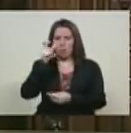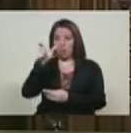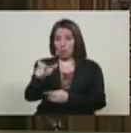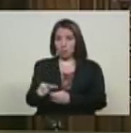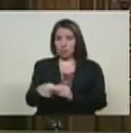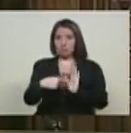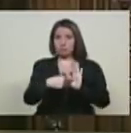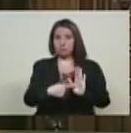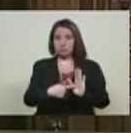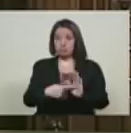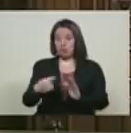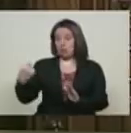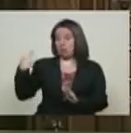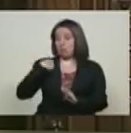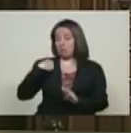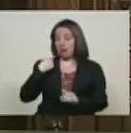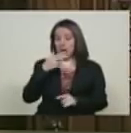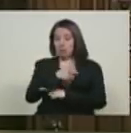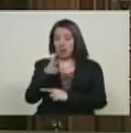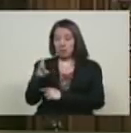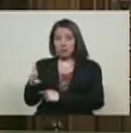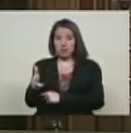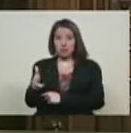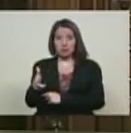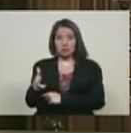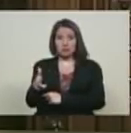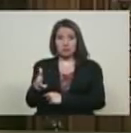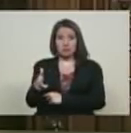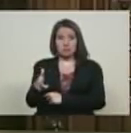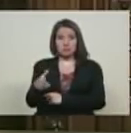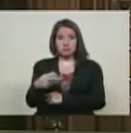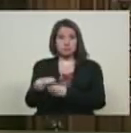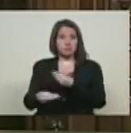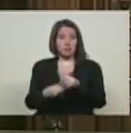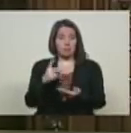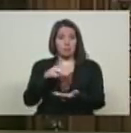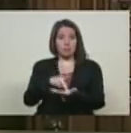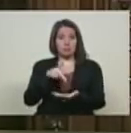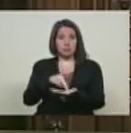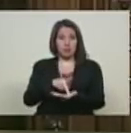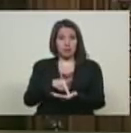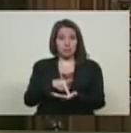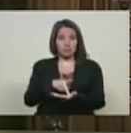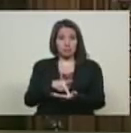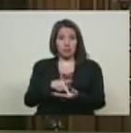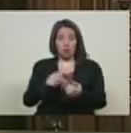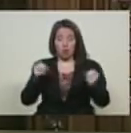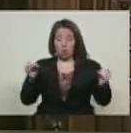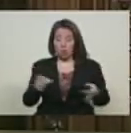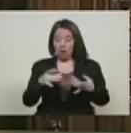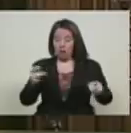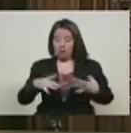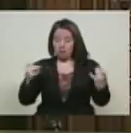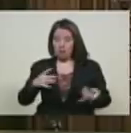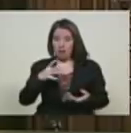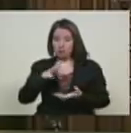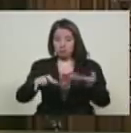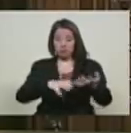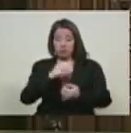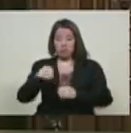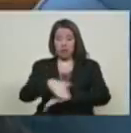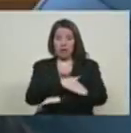sicario contratado por los terroristas, partícipe de las guarimbas 2014 y